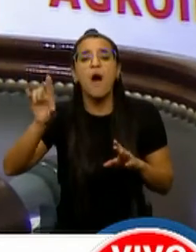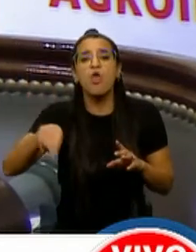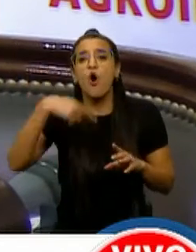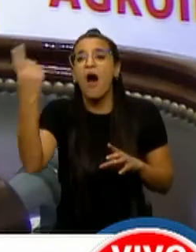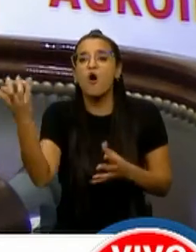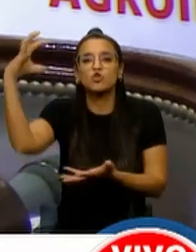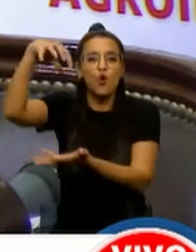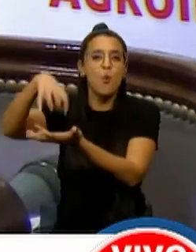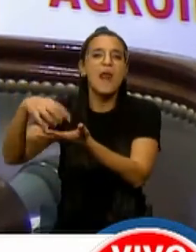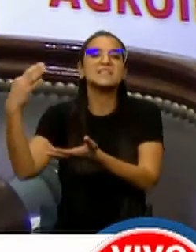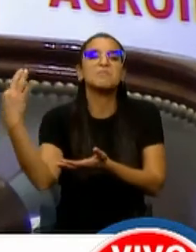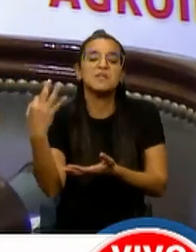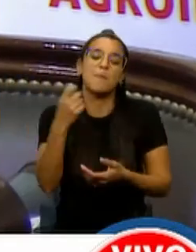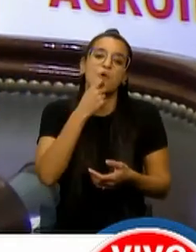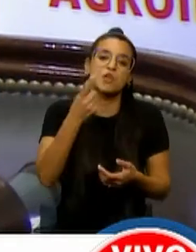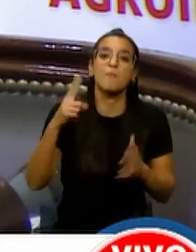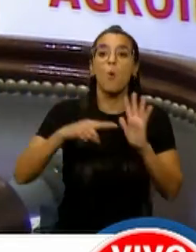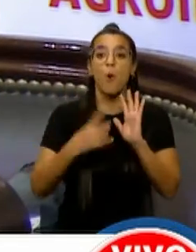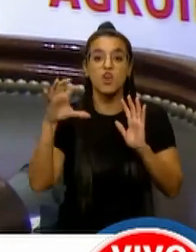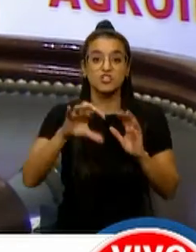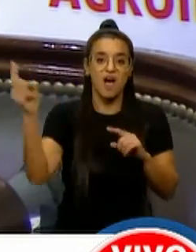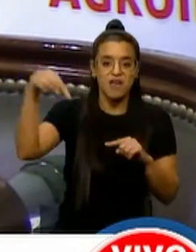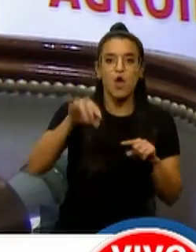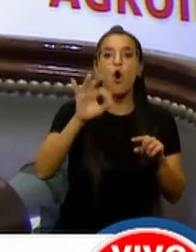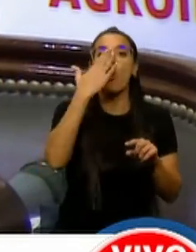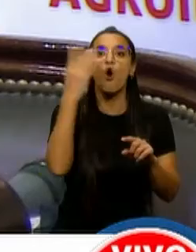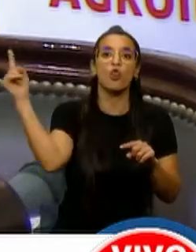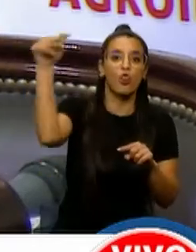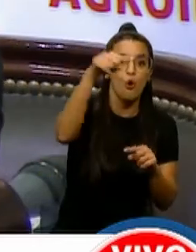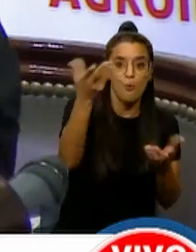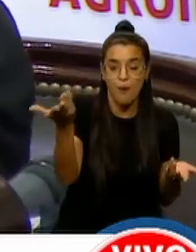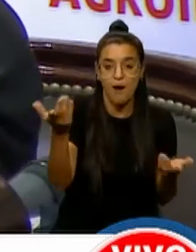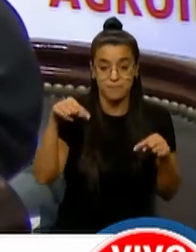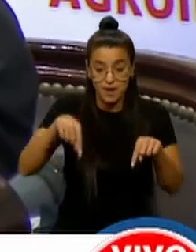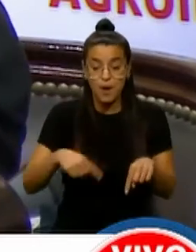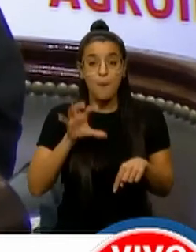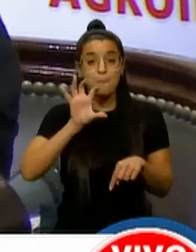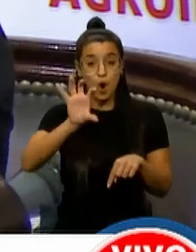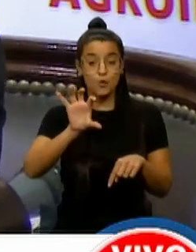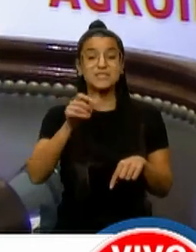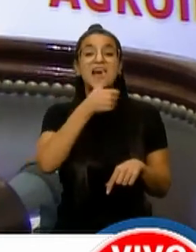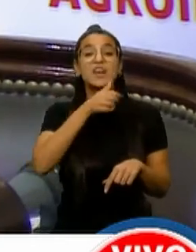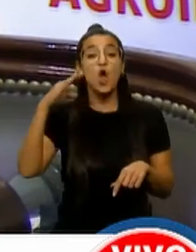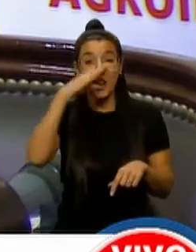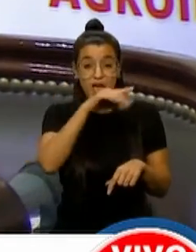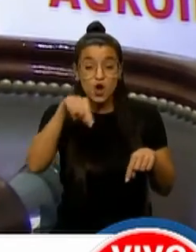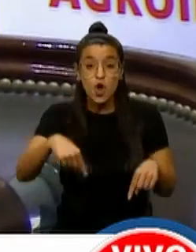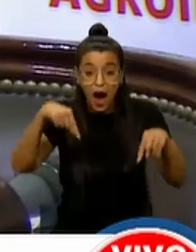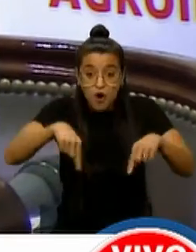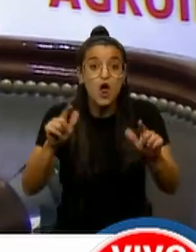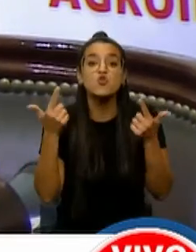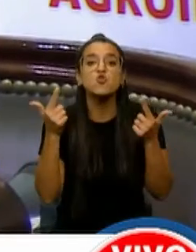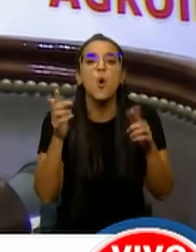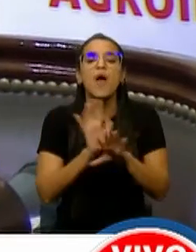mayor especialización, como por ejemplo el caso de Buenos Aires o Córdoba. En nuestra provincia, por ejemplo, en Río Negro, en este momento no